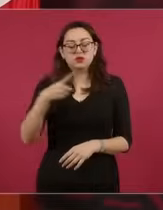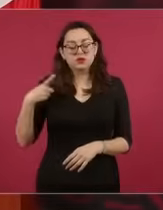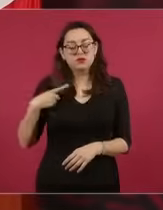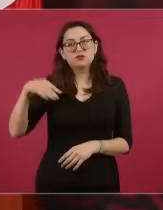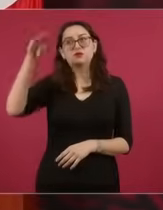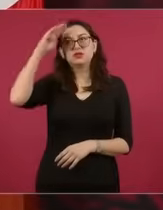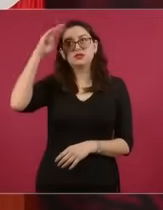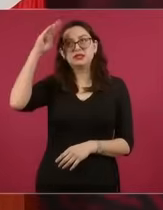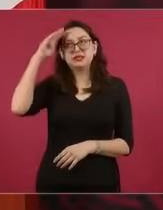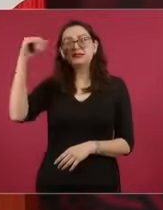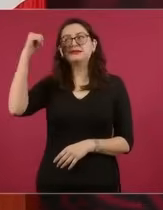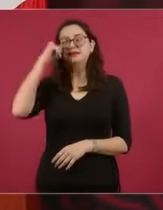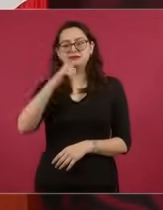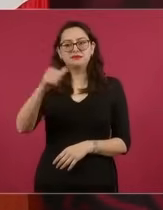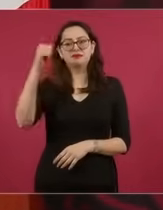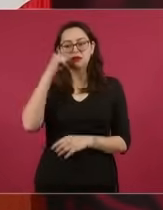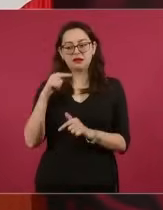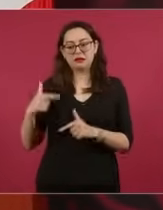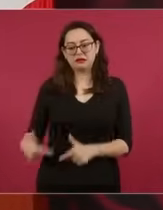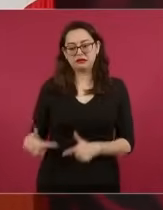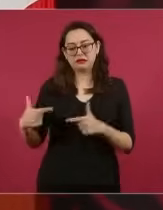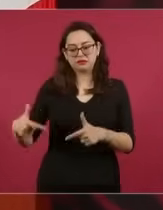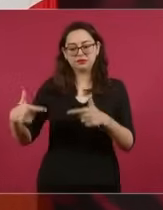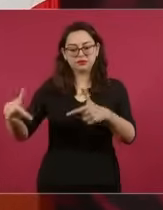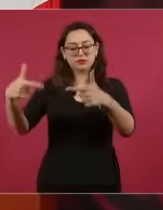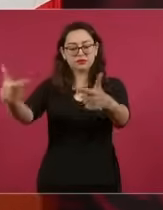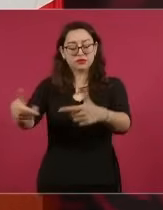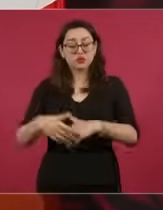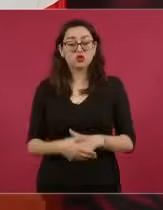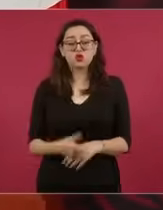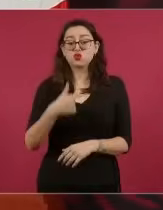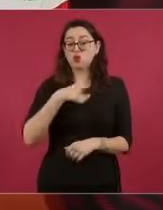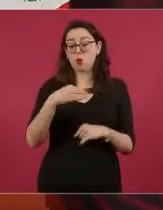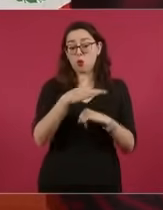libro último se lo dedico a los jóvenes,